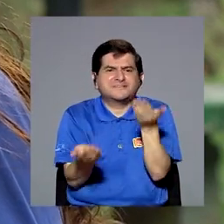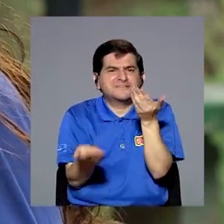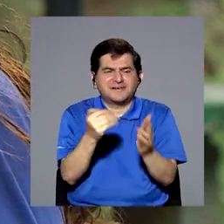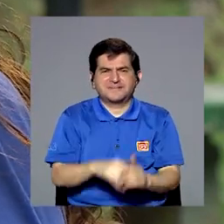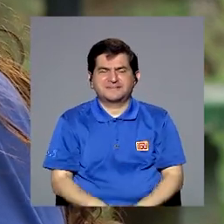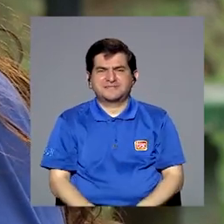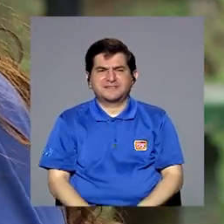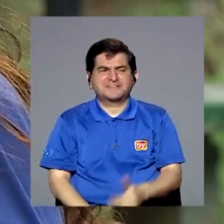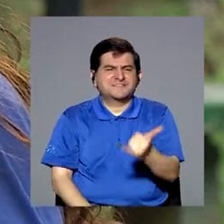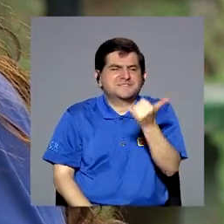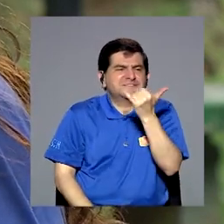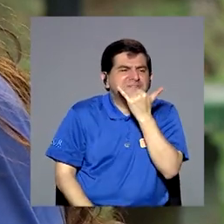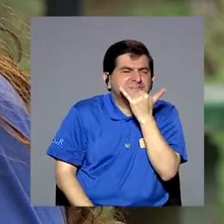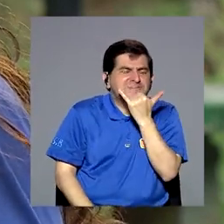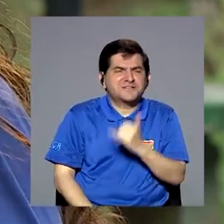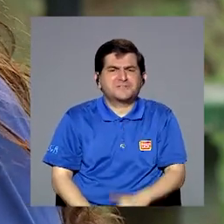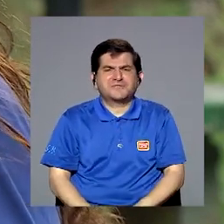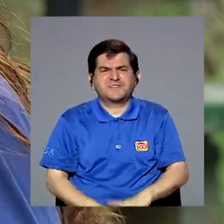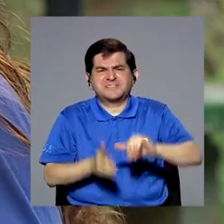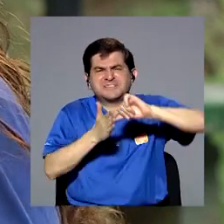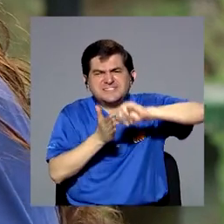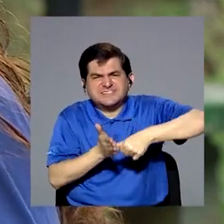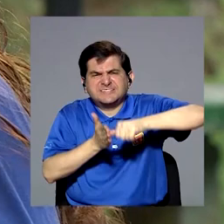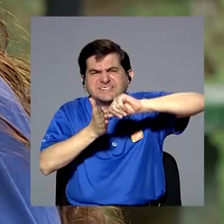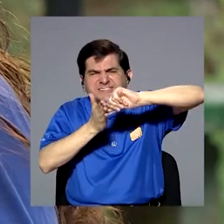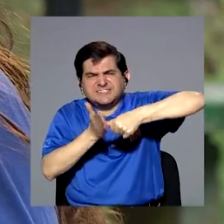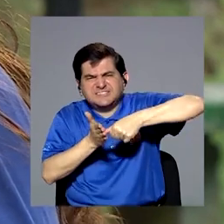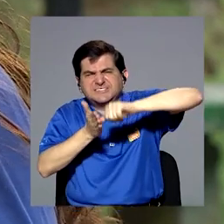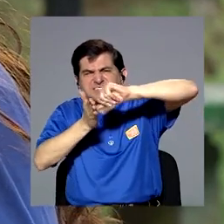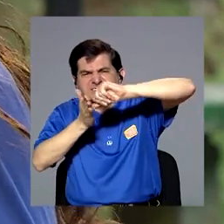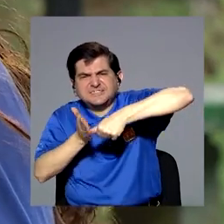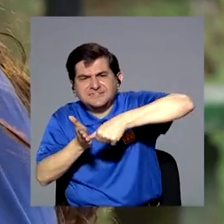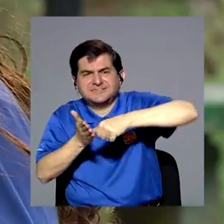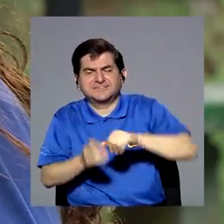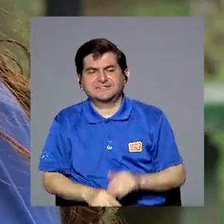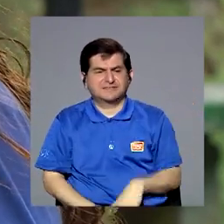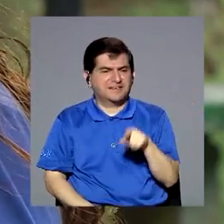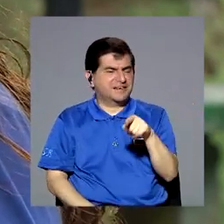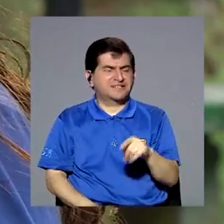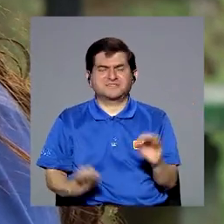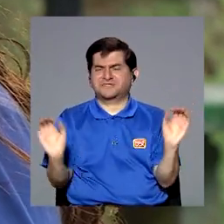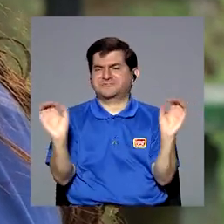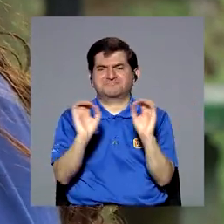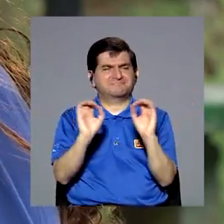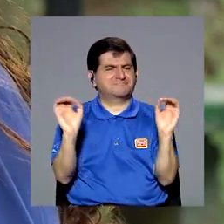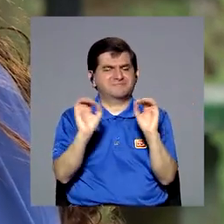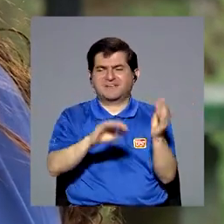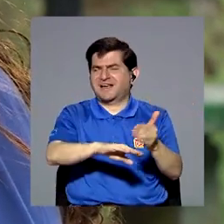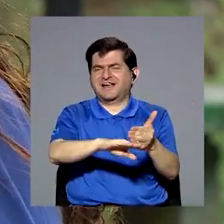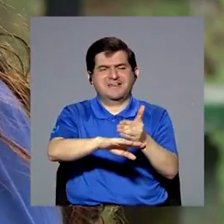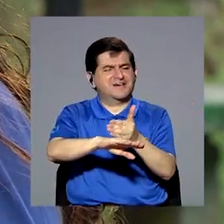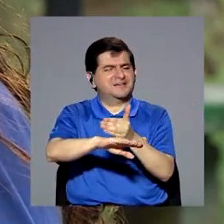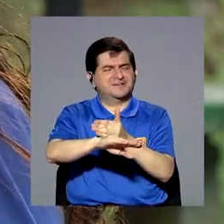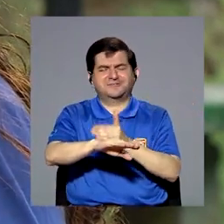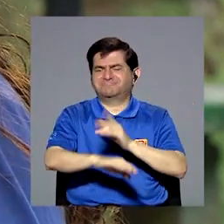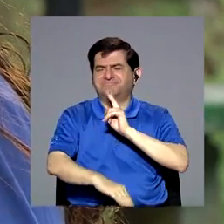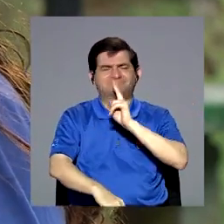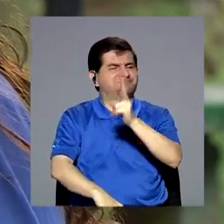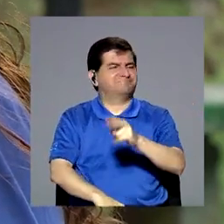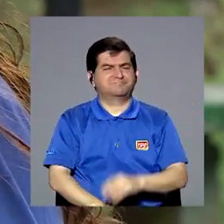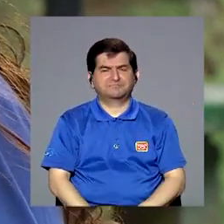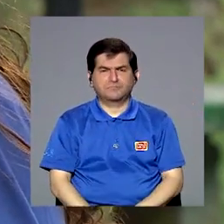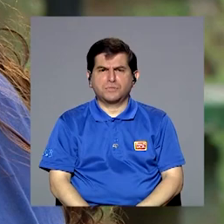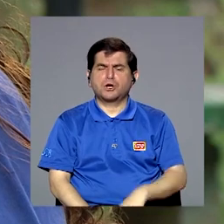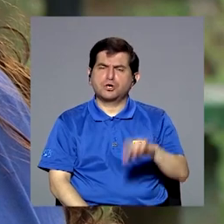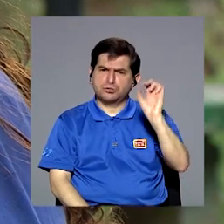que las fallas y estamos ahí recalcando las fallas y no, eso no nos va a llevar a un crecimiento real.